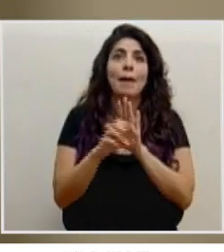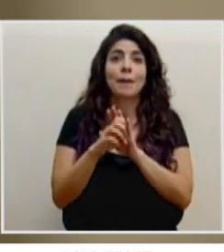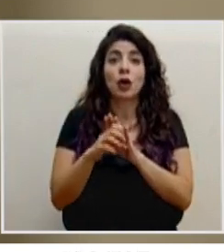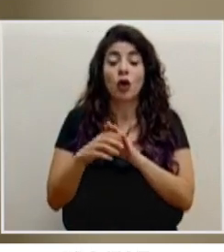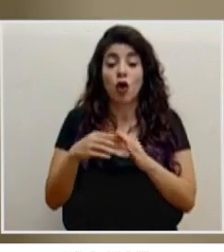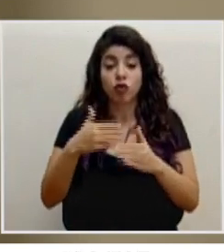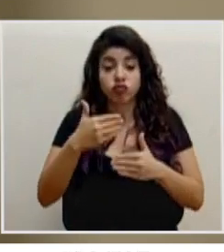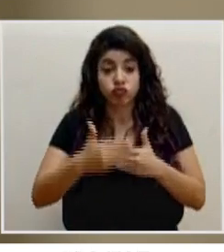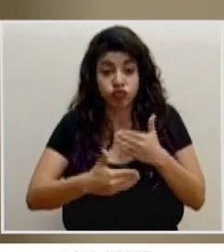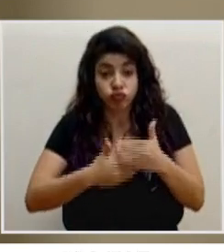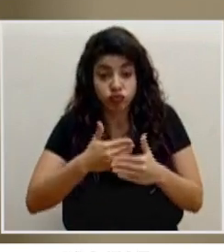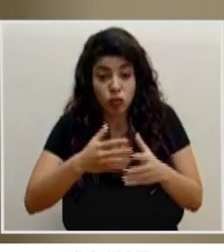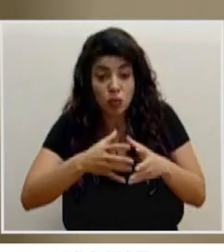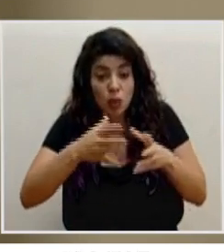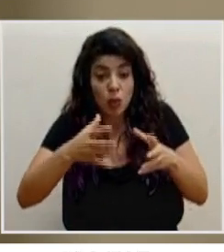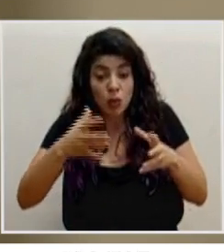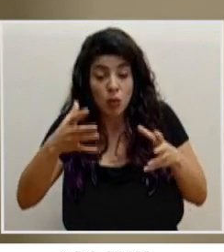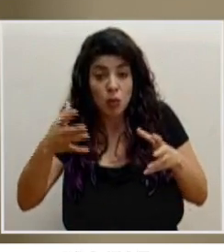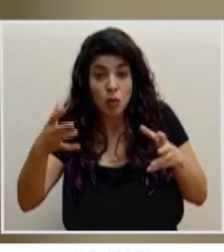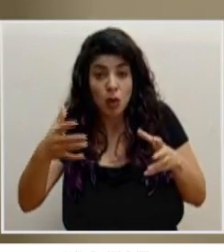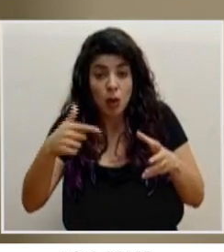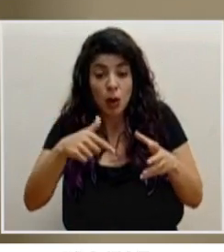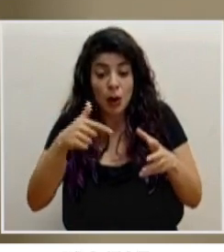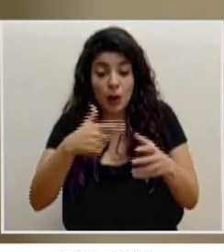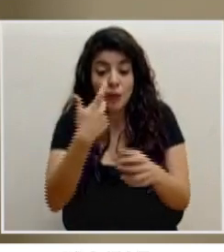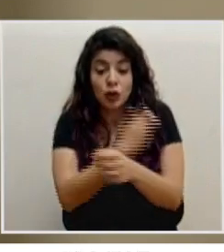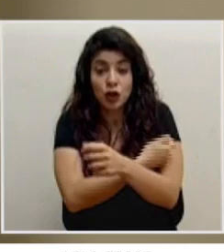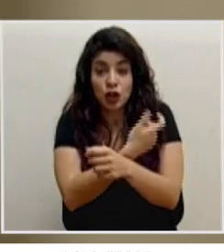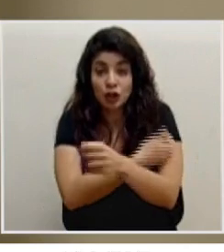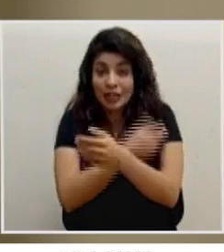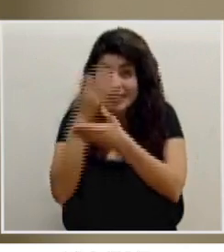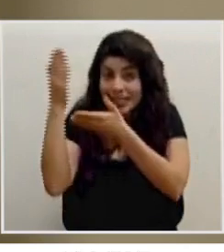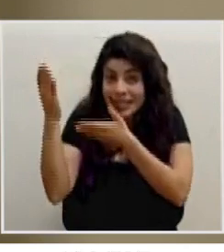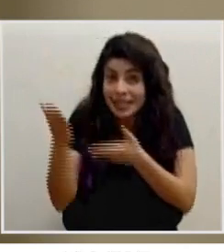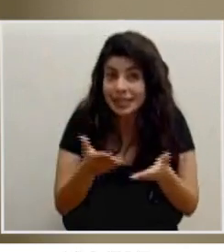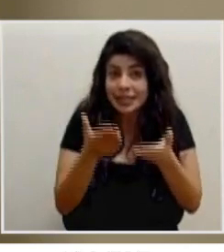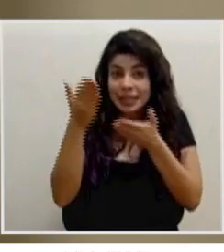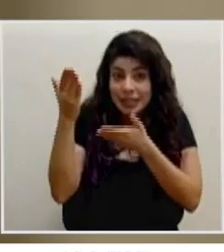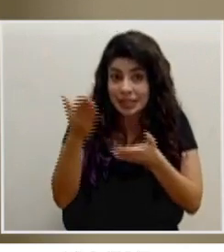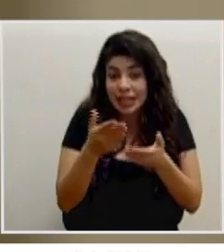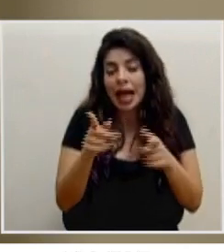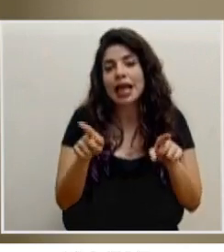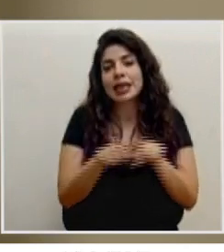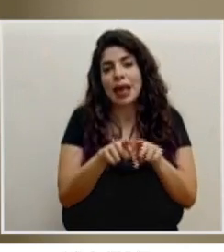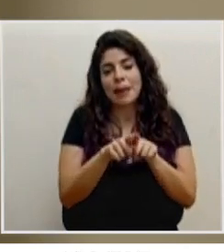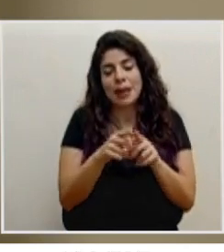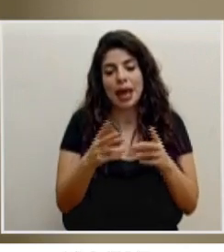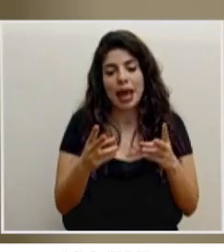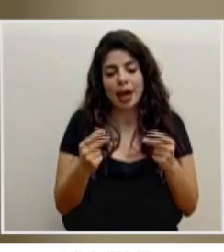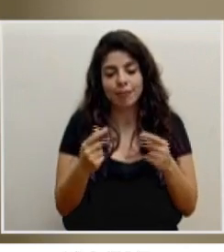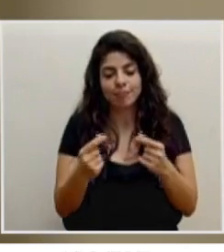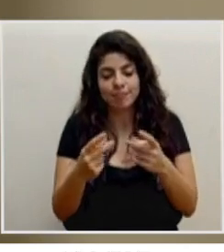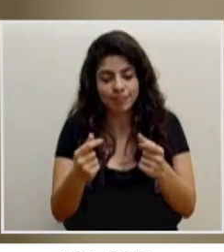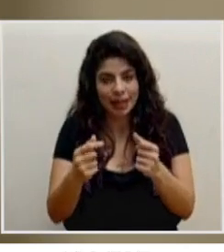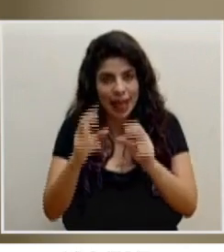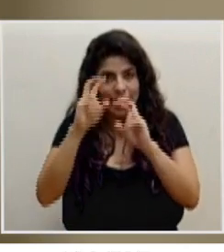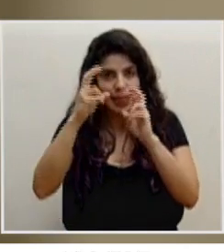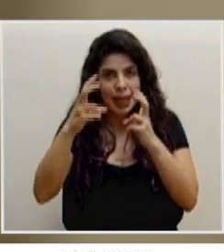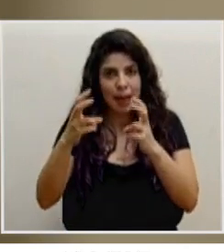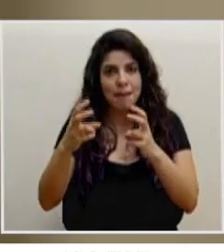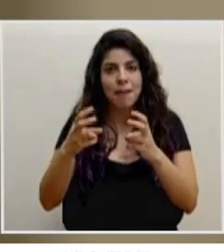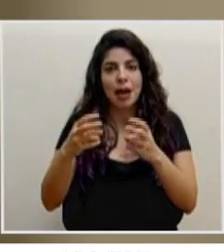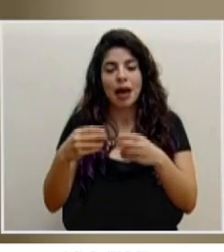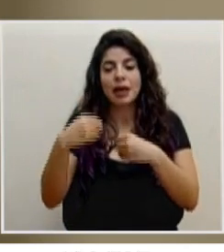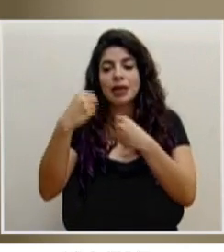ido avanzando en la cantidad de dosis que se van recibiendo, así ha tenido también que avanzar un poco el tema de la dotación,